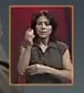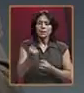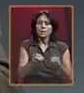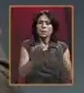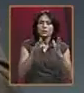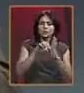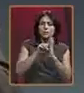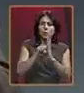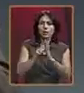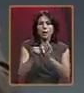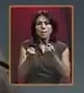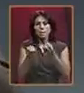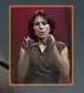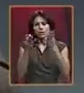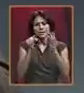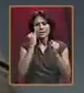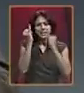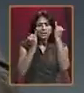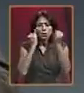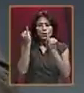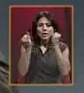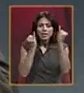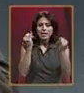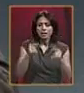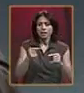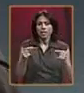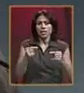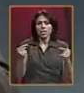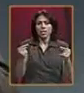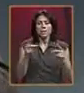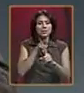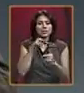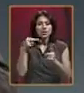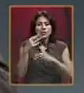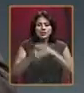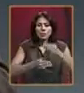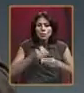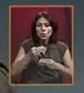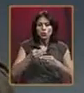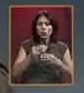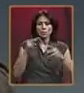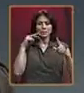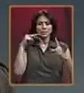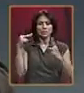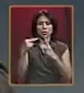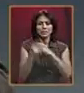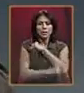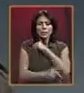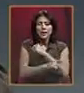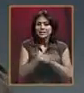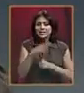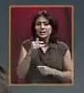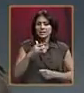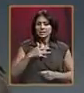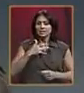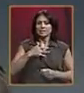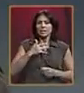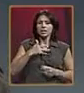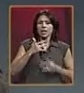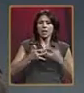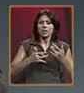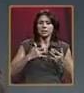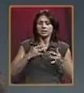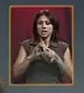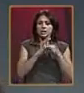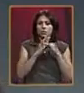conflicto, en gran medida, de visiones del mundo y del país, y de sensibilidades alrededor de esa decisión, pero no debemos